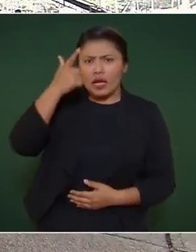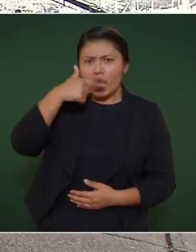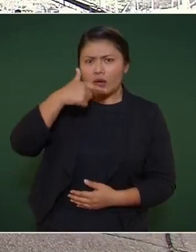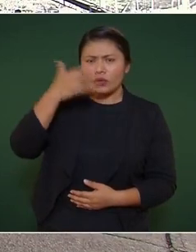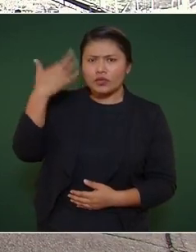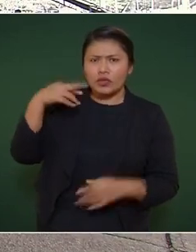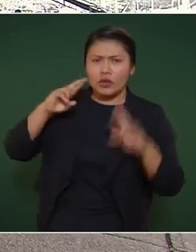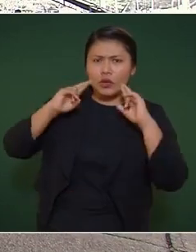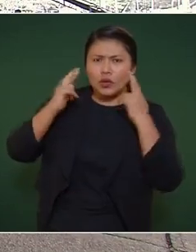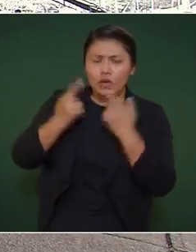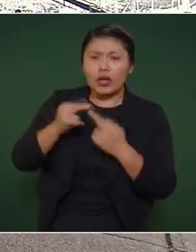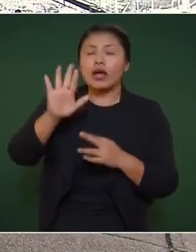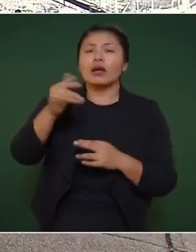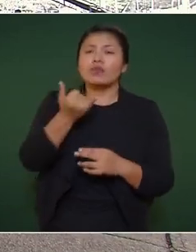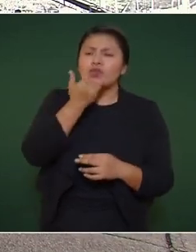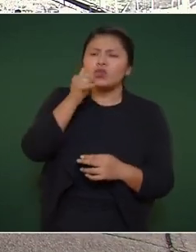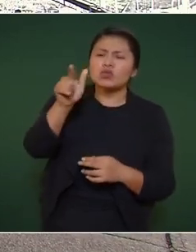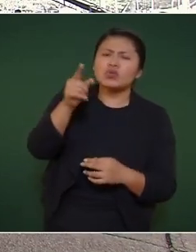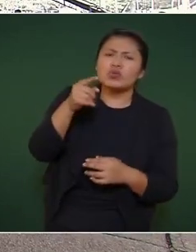Tú eres de.